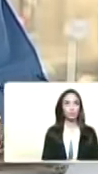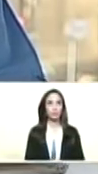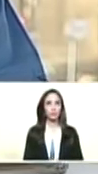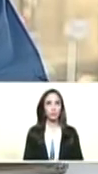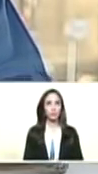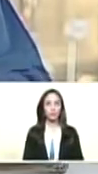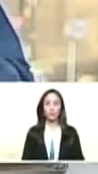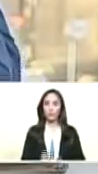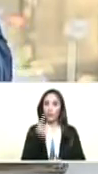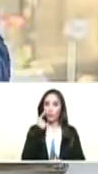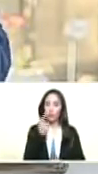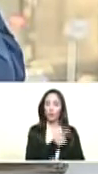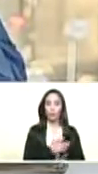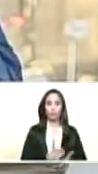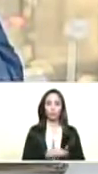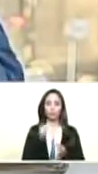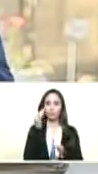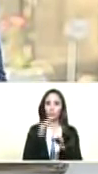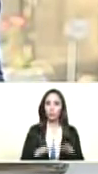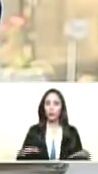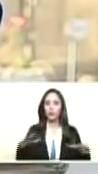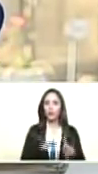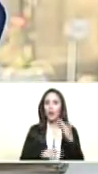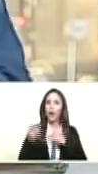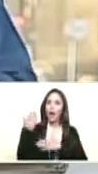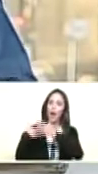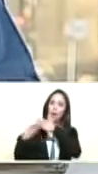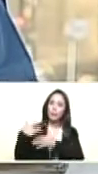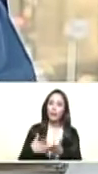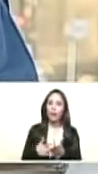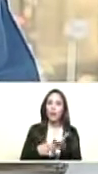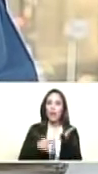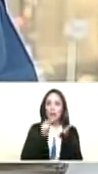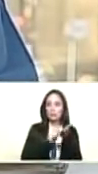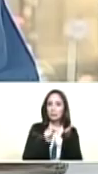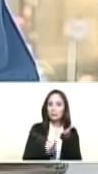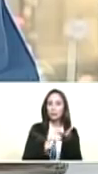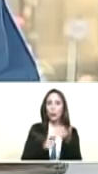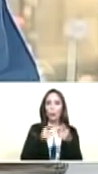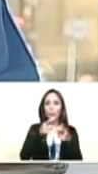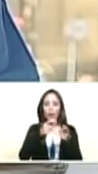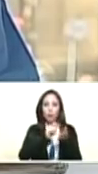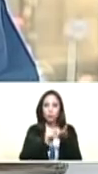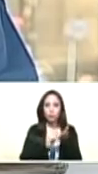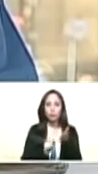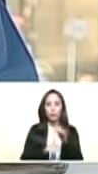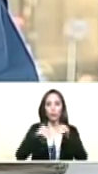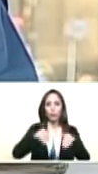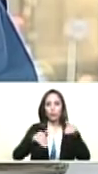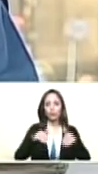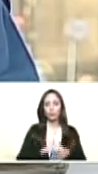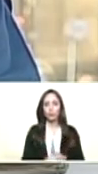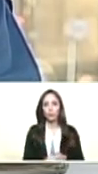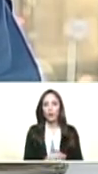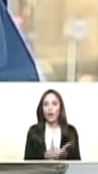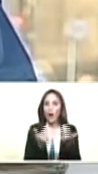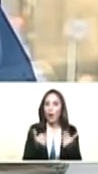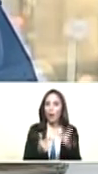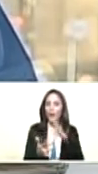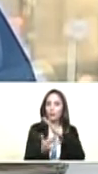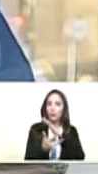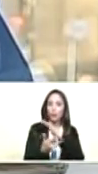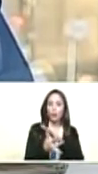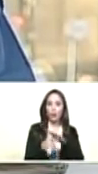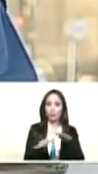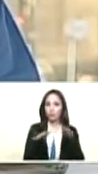Increíble. Entonces, las papeletas. ¿Ustedes se imaginan en Venezuela que saliera Tibisay Lucena diciendo no alcanzaron las papeletas, sáquenle copia en su casa y